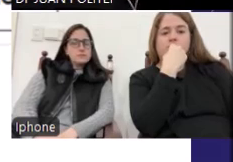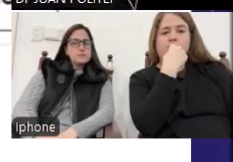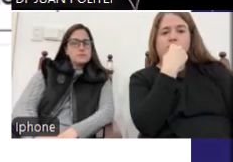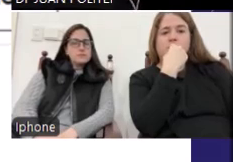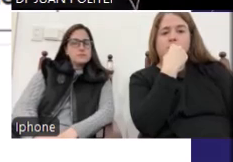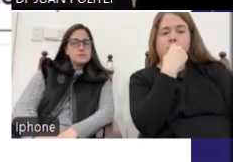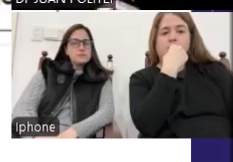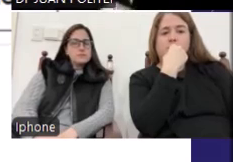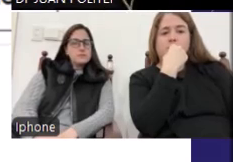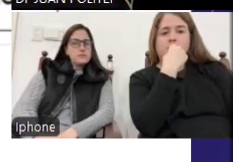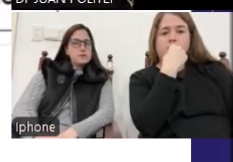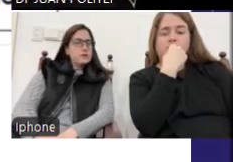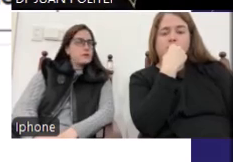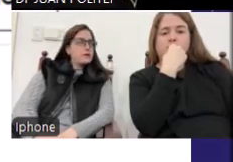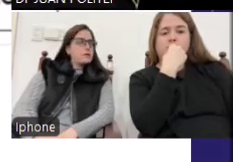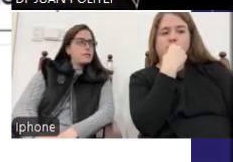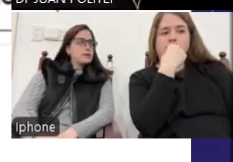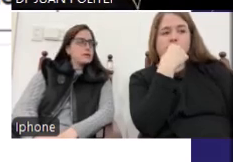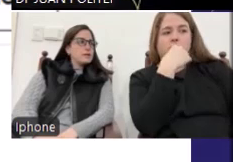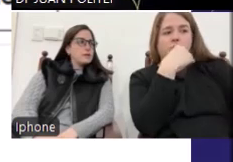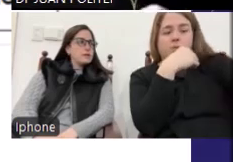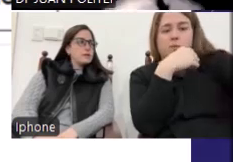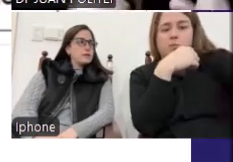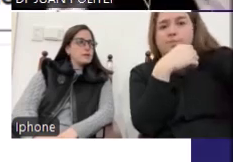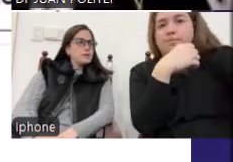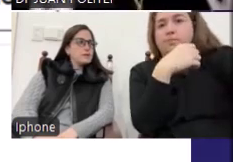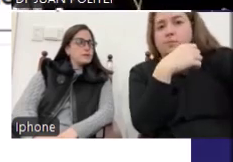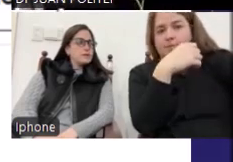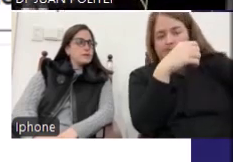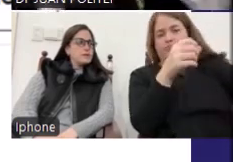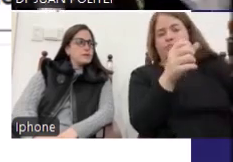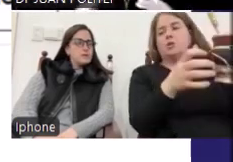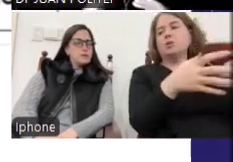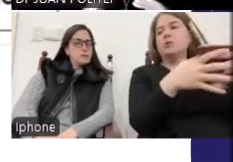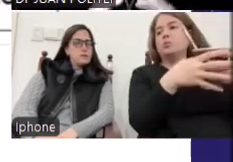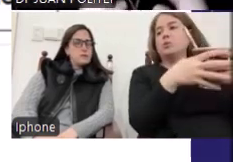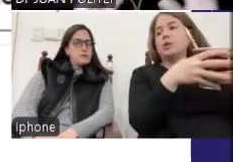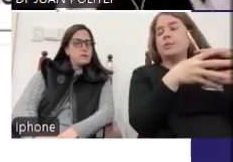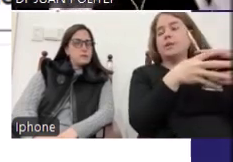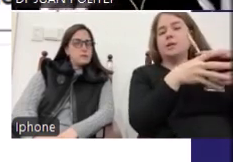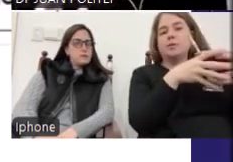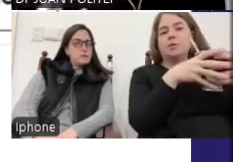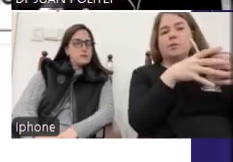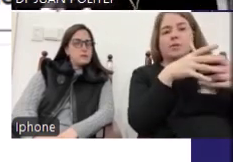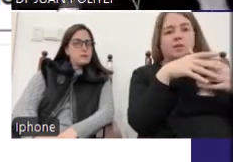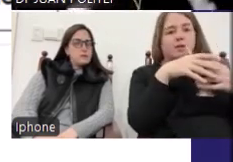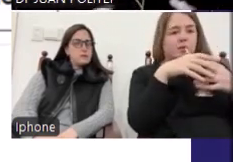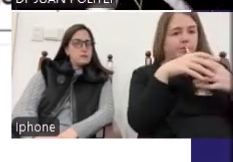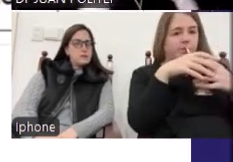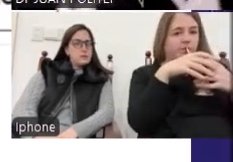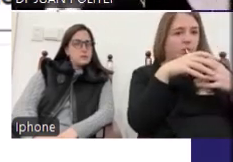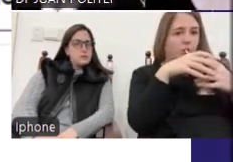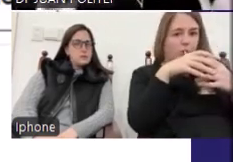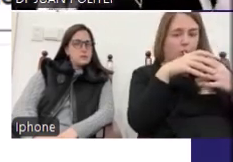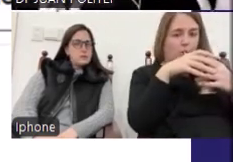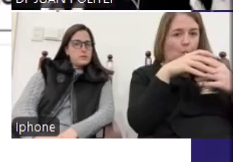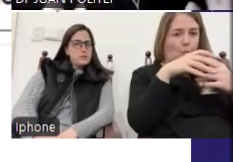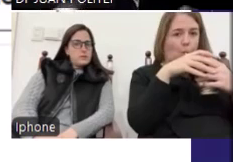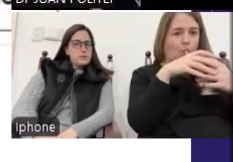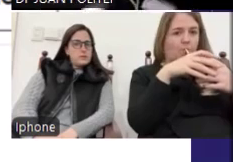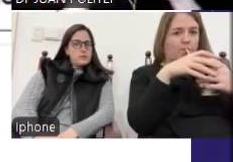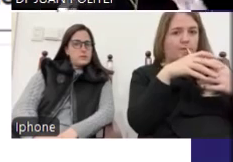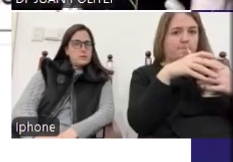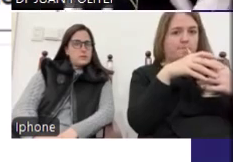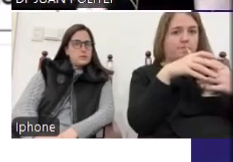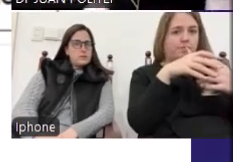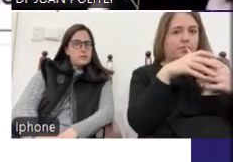está aprobada, pero hecha en Argentina, con los mismos estándares y los mismos criterios de aprobación de la MAT, o